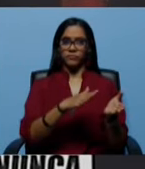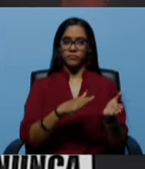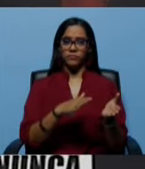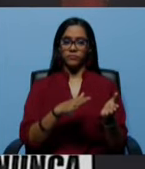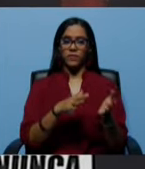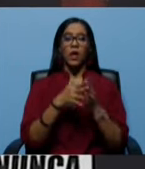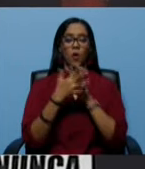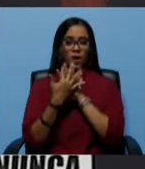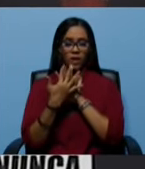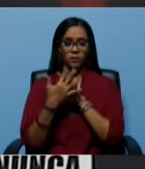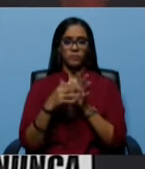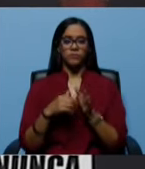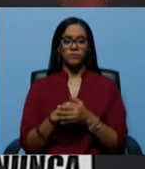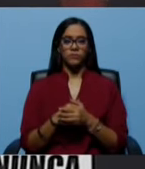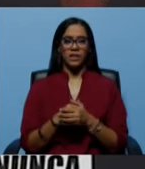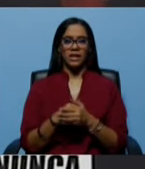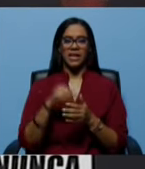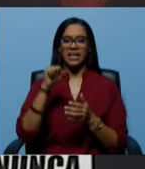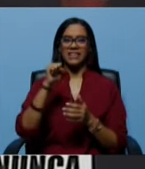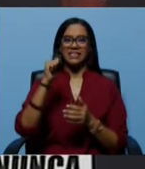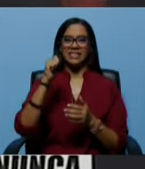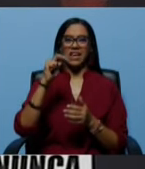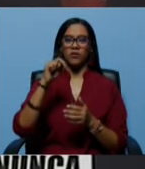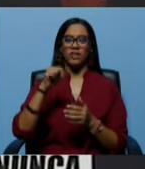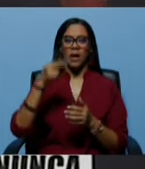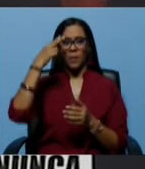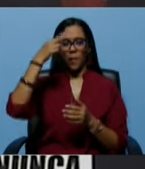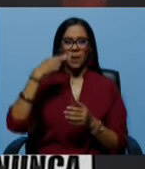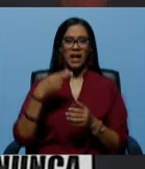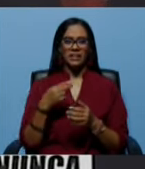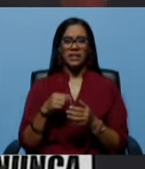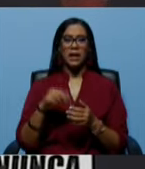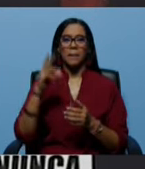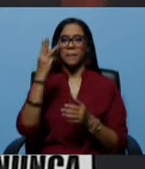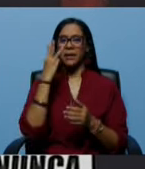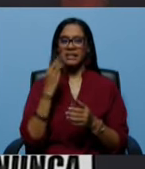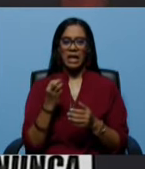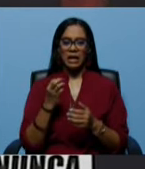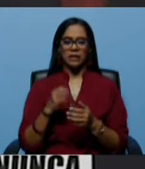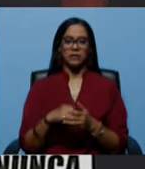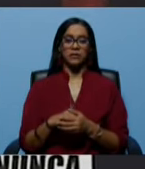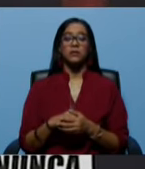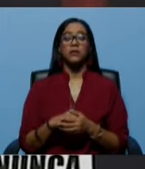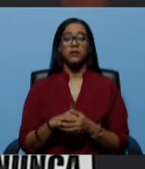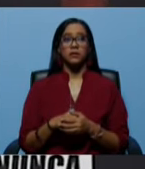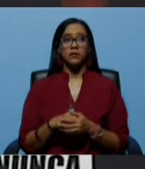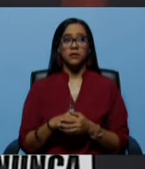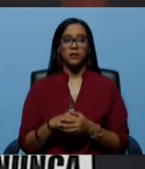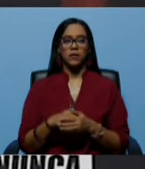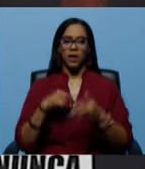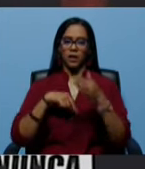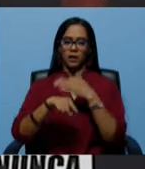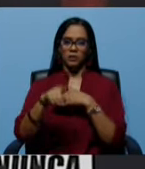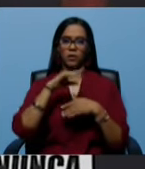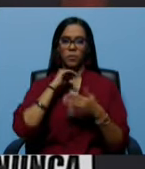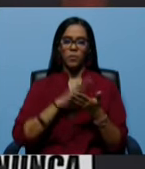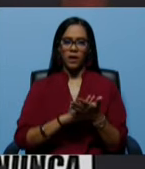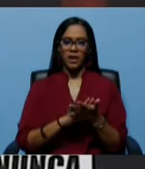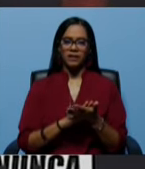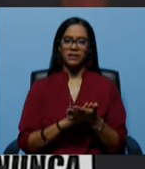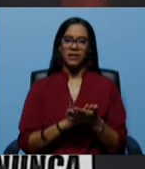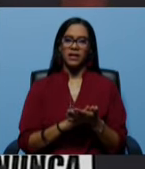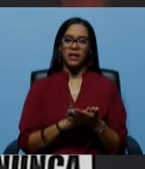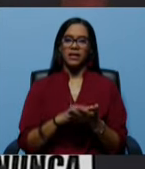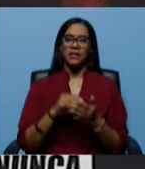En el manicomio San Agustín, Propatria, Pedro Camejo y Petare. Ingresó sin vida Jesús Romero Meléndez,